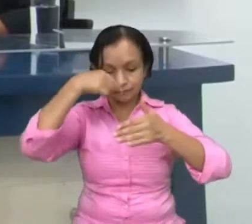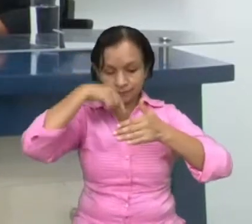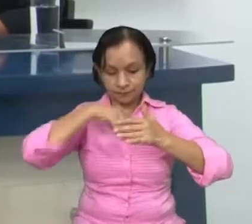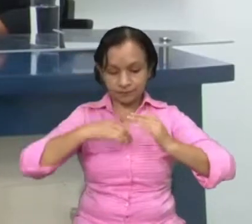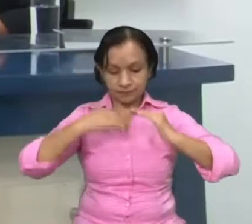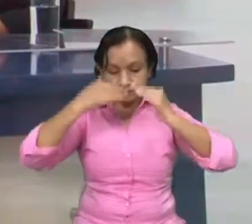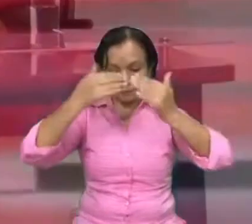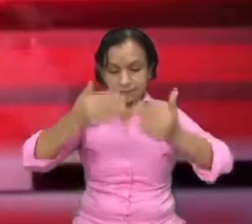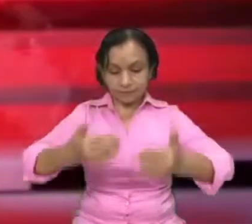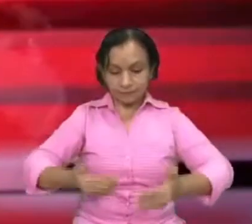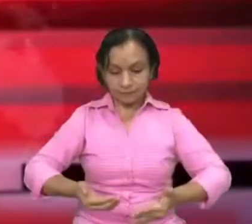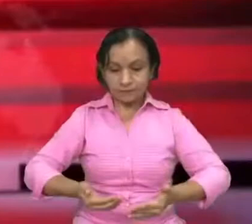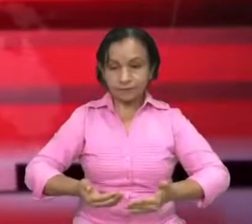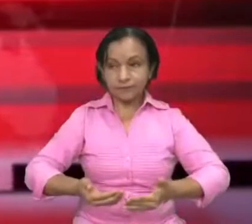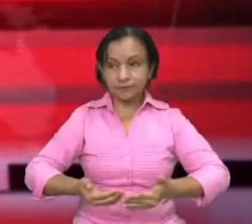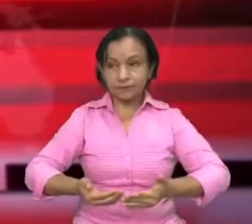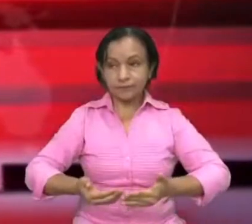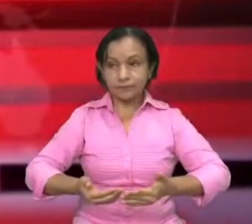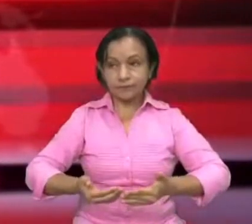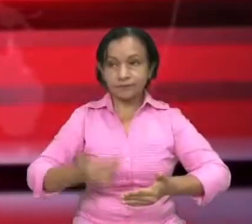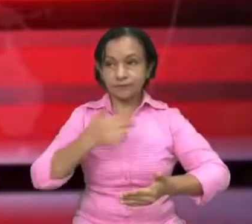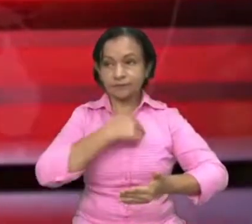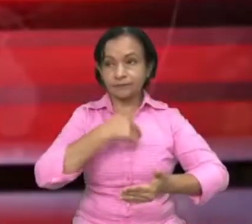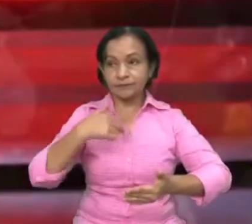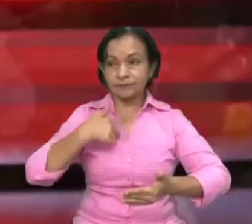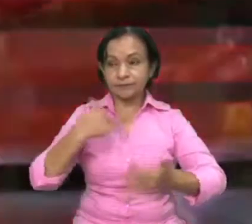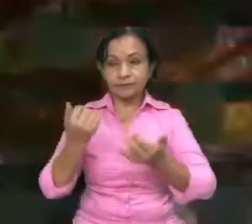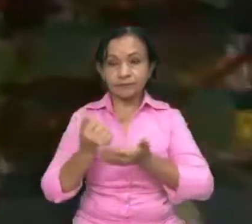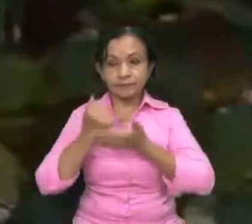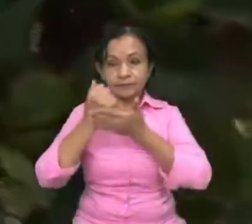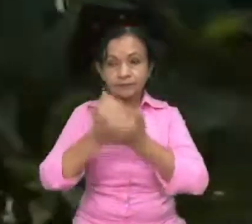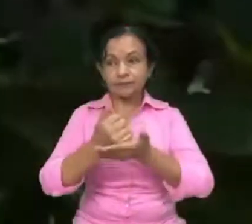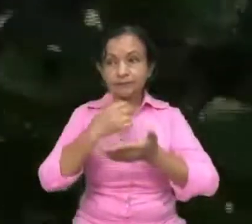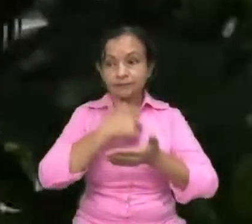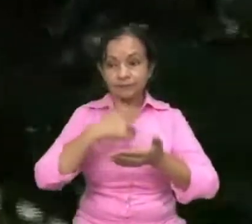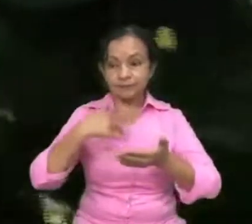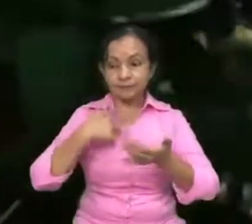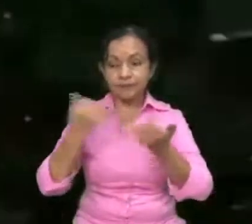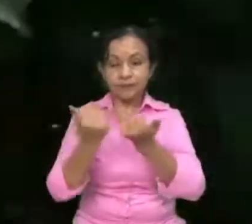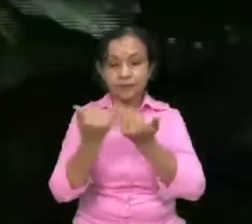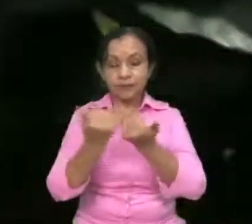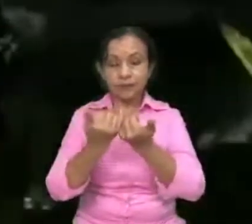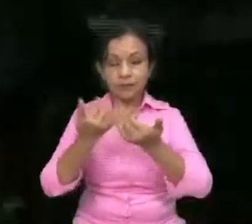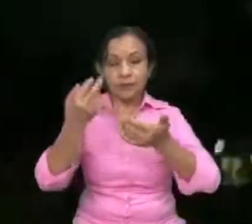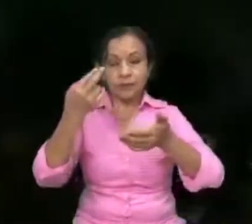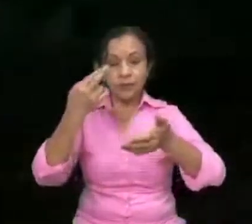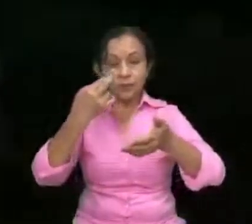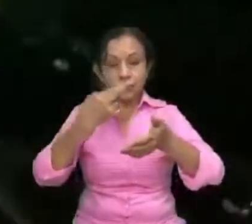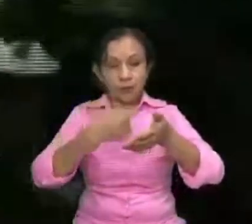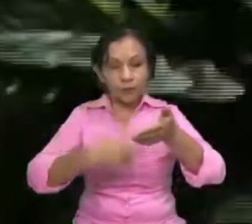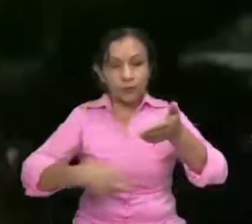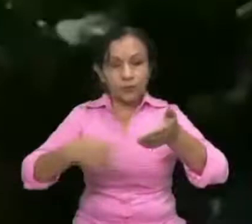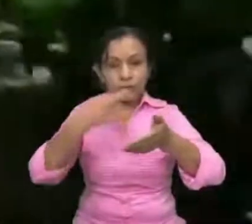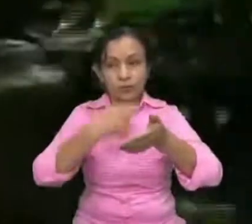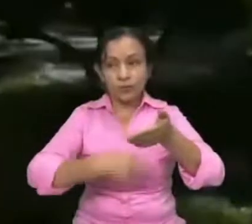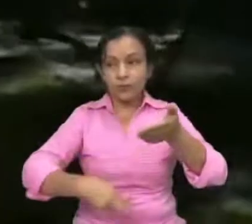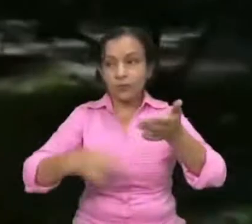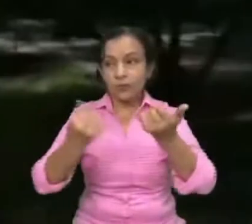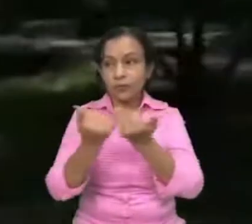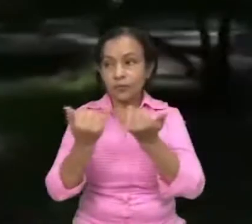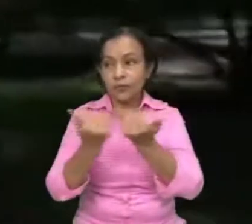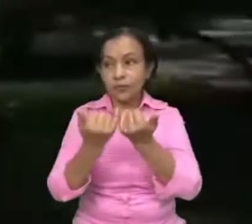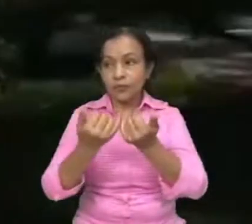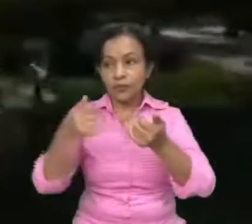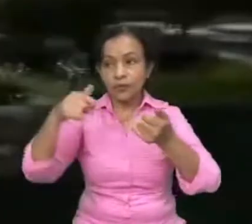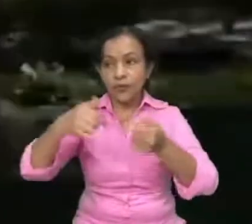de la madre, y un equipo de láser, que es lo que permite hacer coagulación de vasos sanguíneos y de tumores. En el